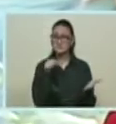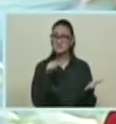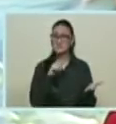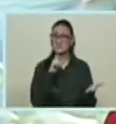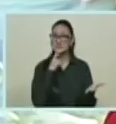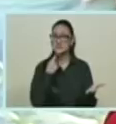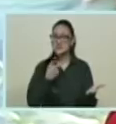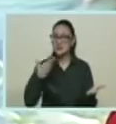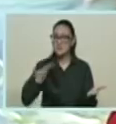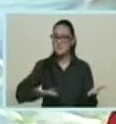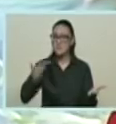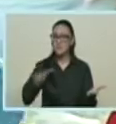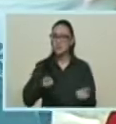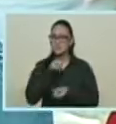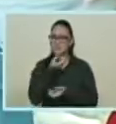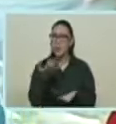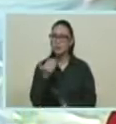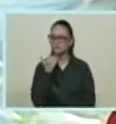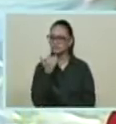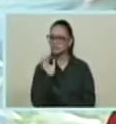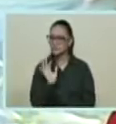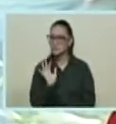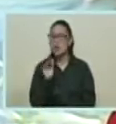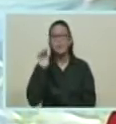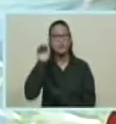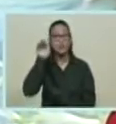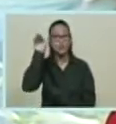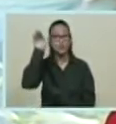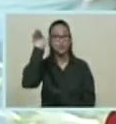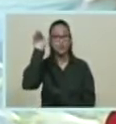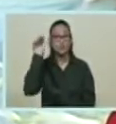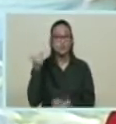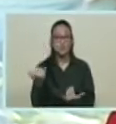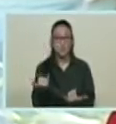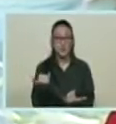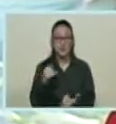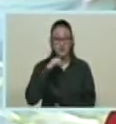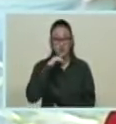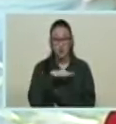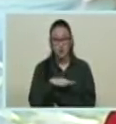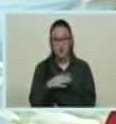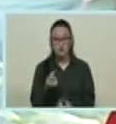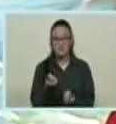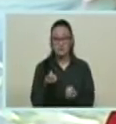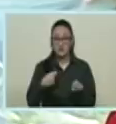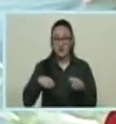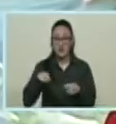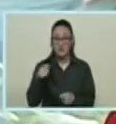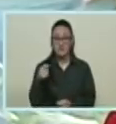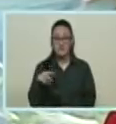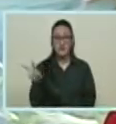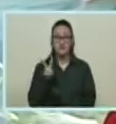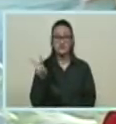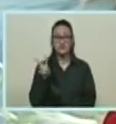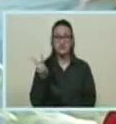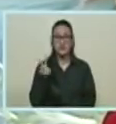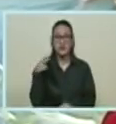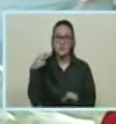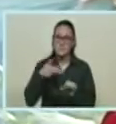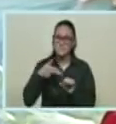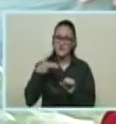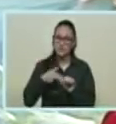Petro. Clave para el futuro de la criptomoneda venezolana, el Petro, y de